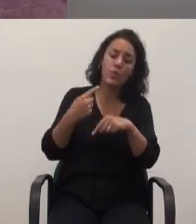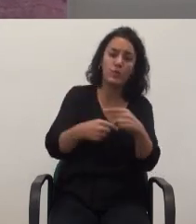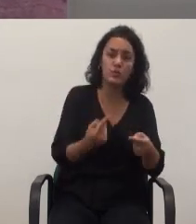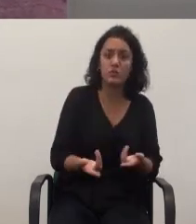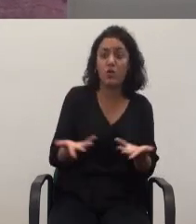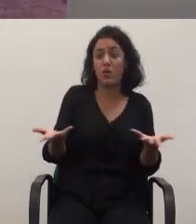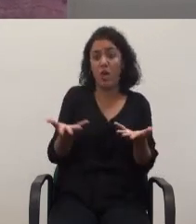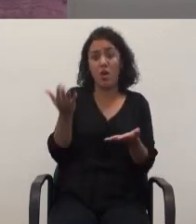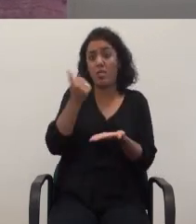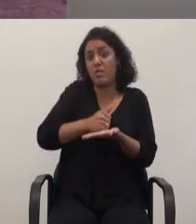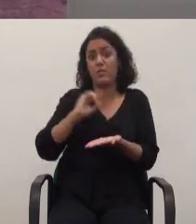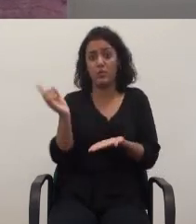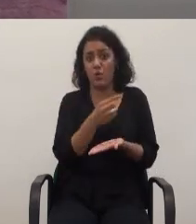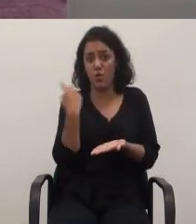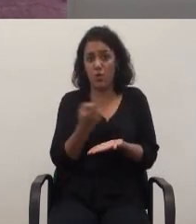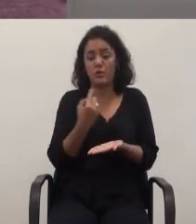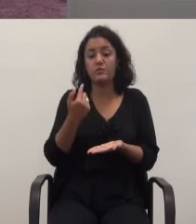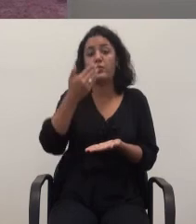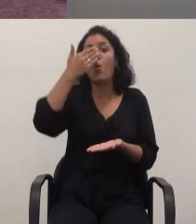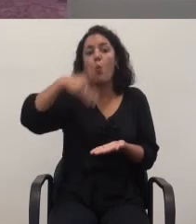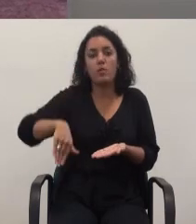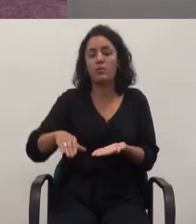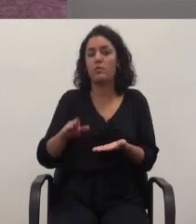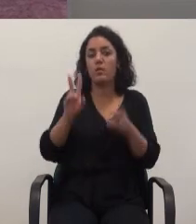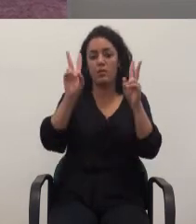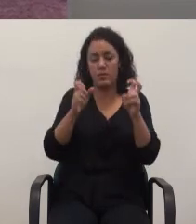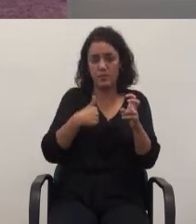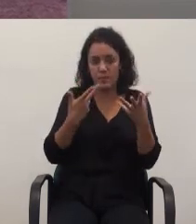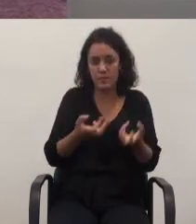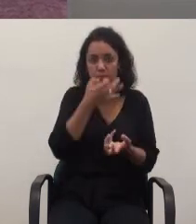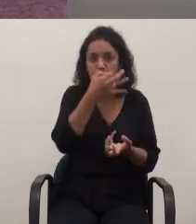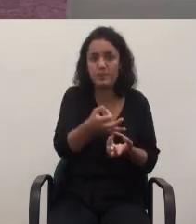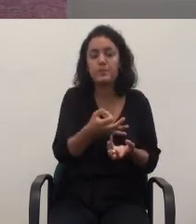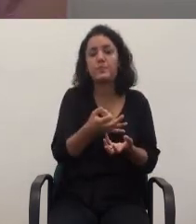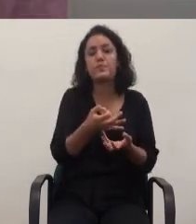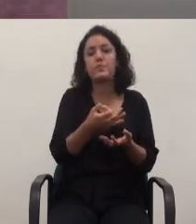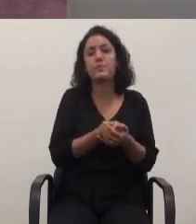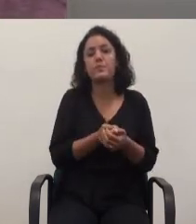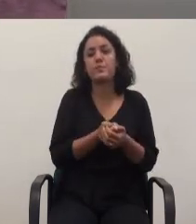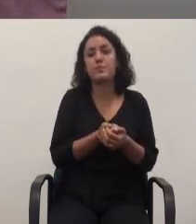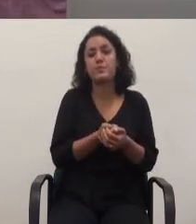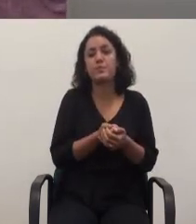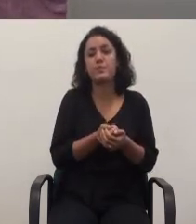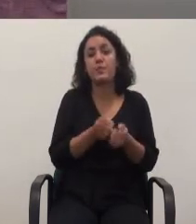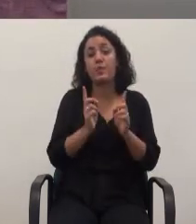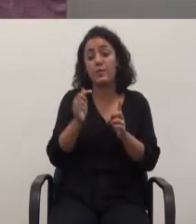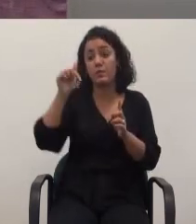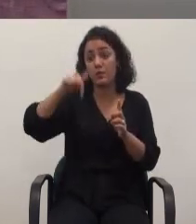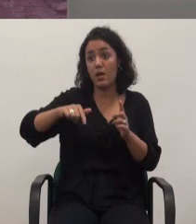que me interesaría decir, que también tiene que ver con el hecho de que estemos hoy reunidos en